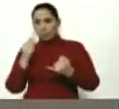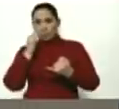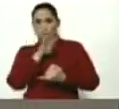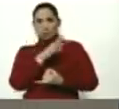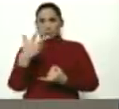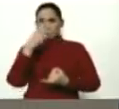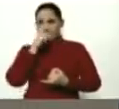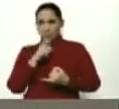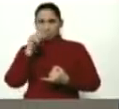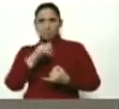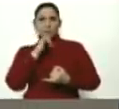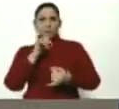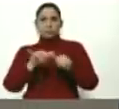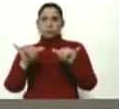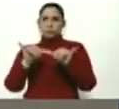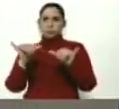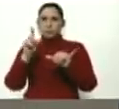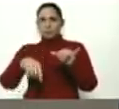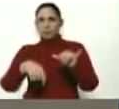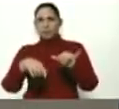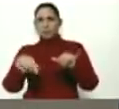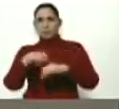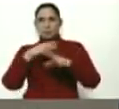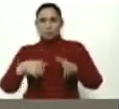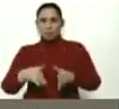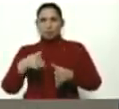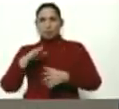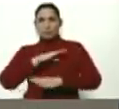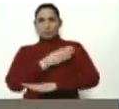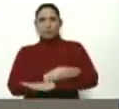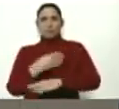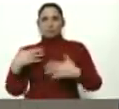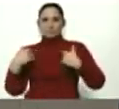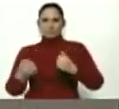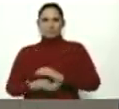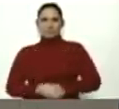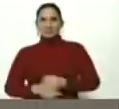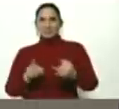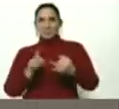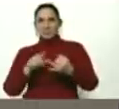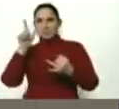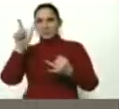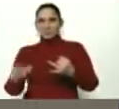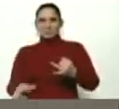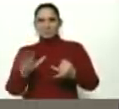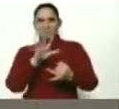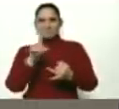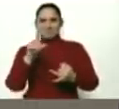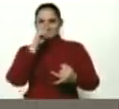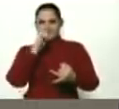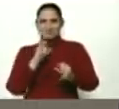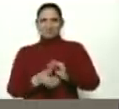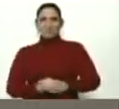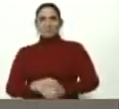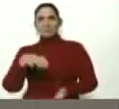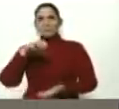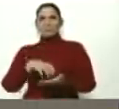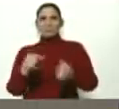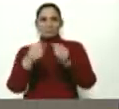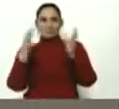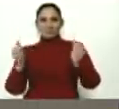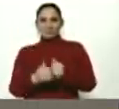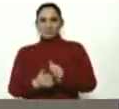edad, informático del Ministerio del Poder Popular para la Salud, un señor de 51 años de edad, del estado